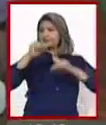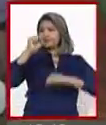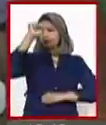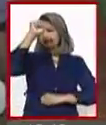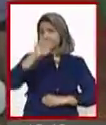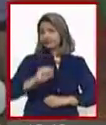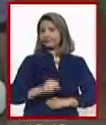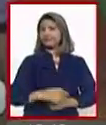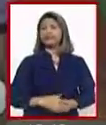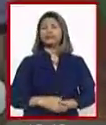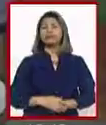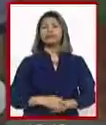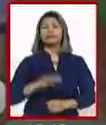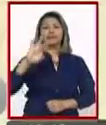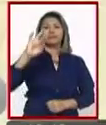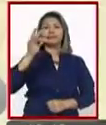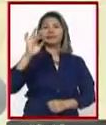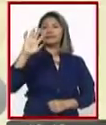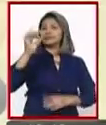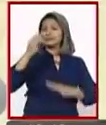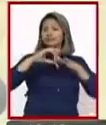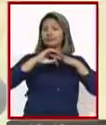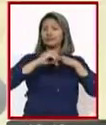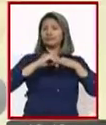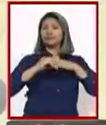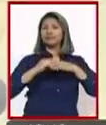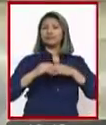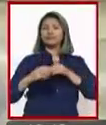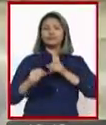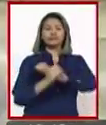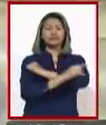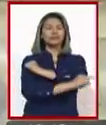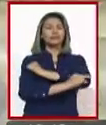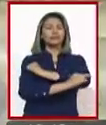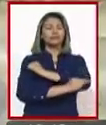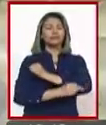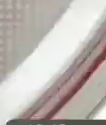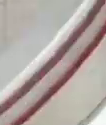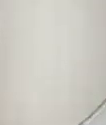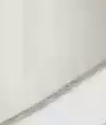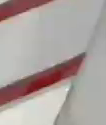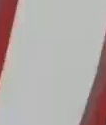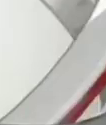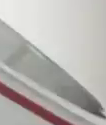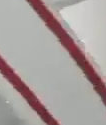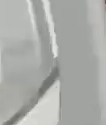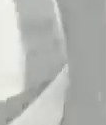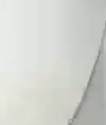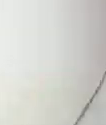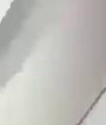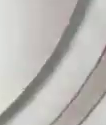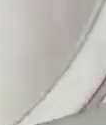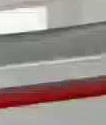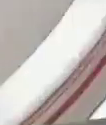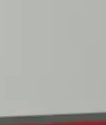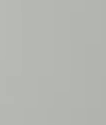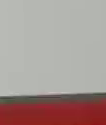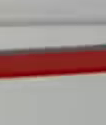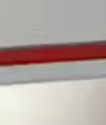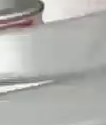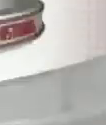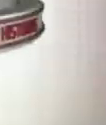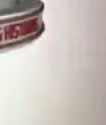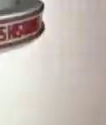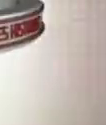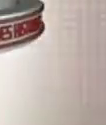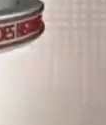Sur, ubicado entre el octavo y noveno anillo de la ruta a La Guardia. En instantes, en